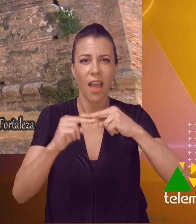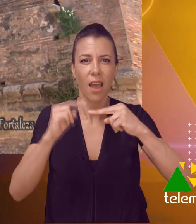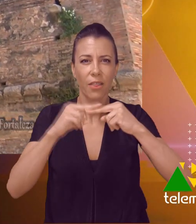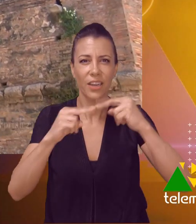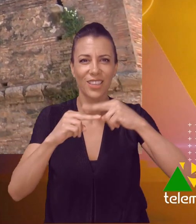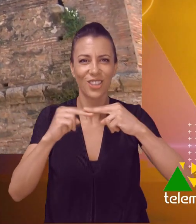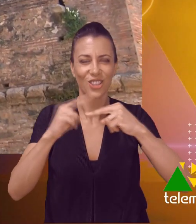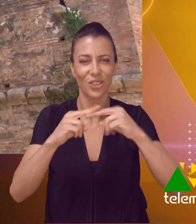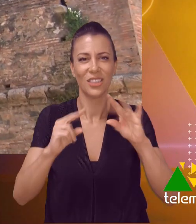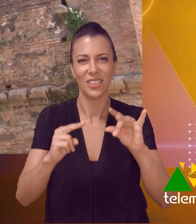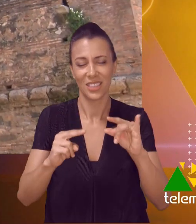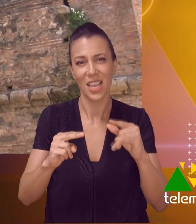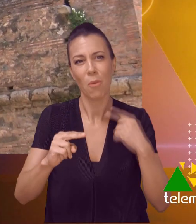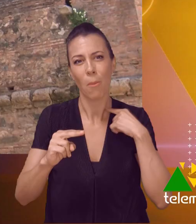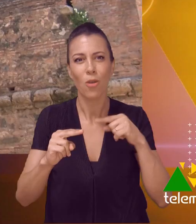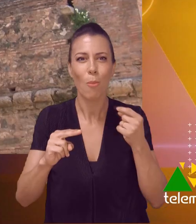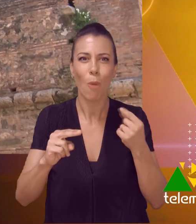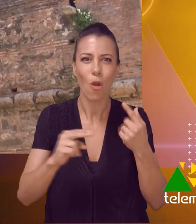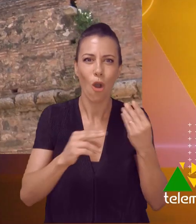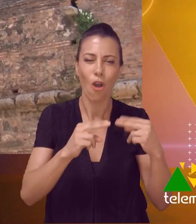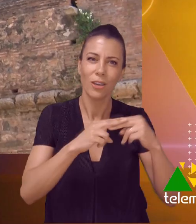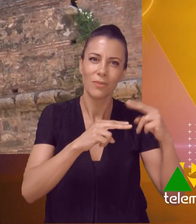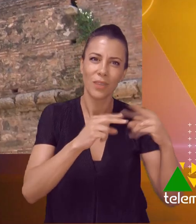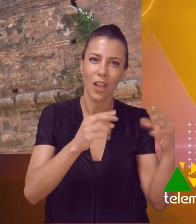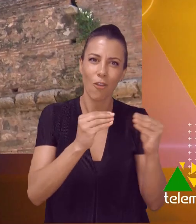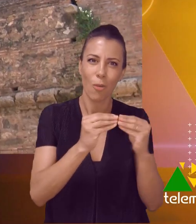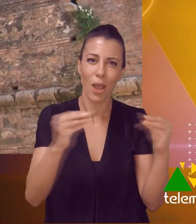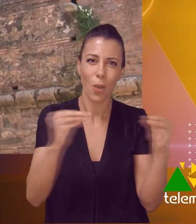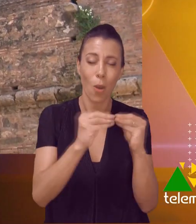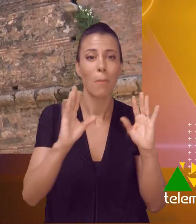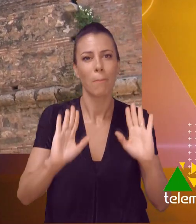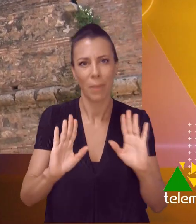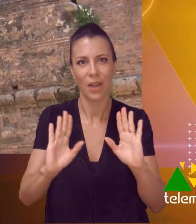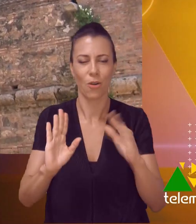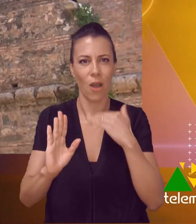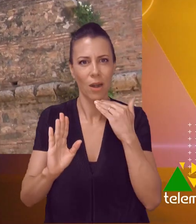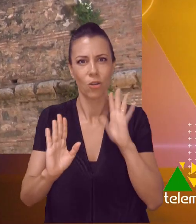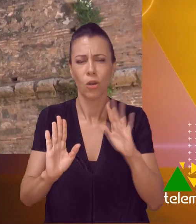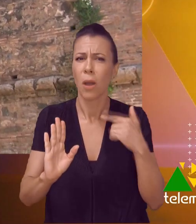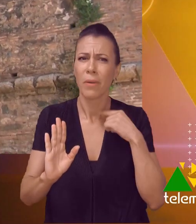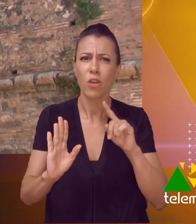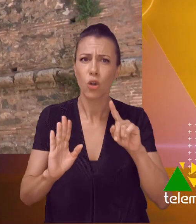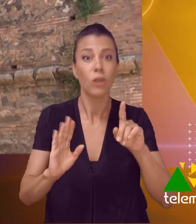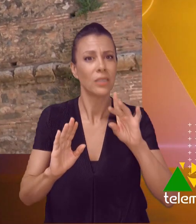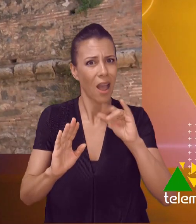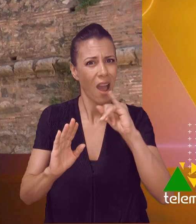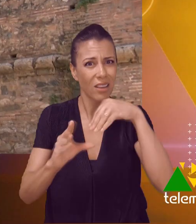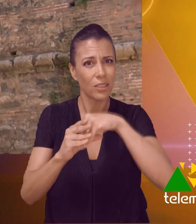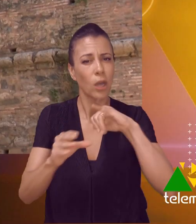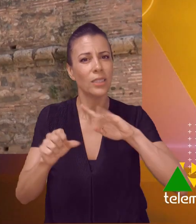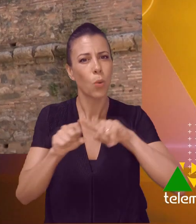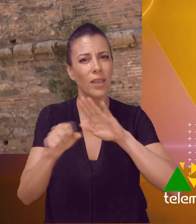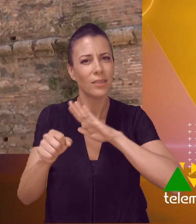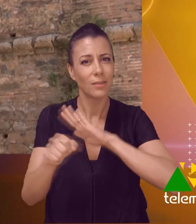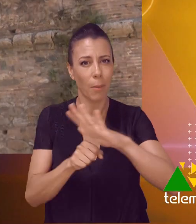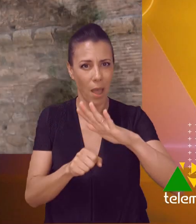la ladrillería, pero está hecha de ladrillo que da la impresión. La hemos perdido, no, está tapado. Está tapado, está ahí. Está